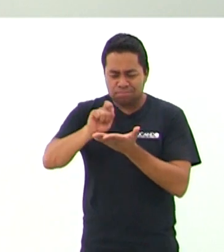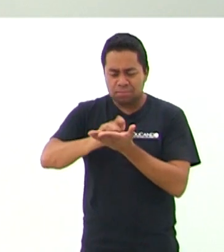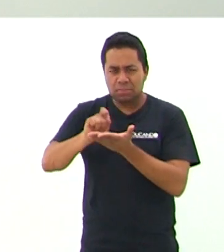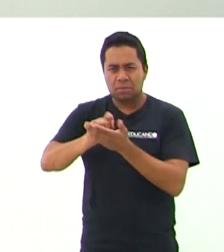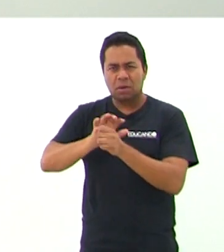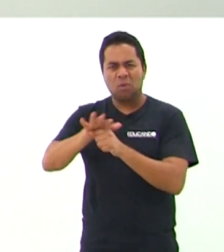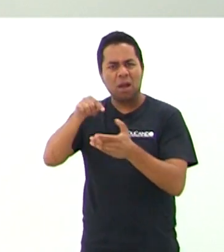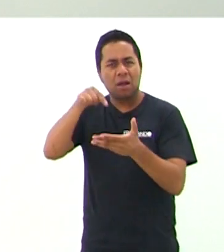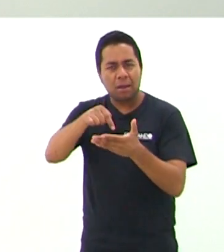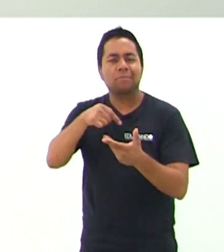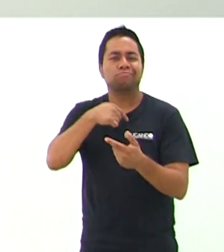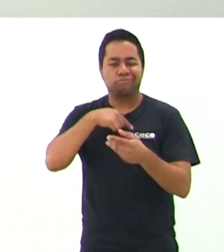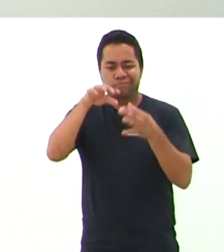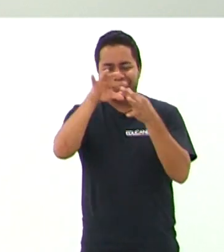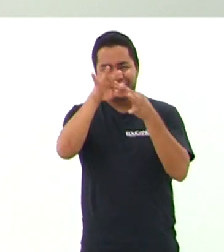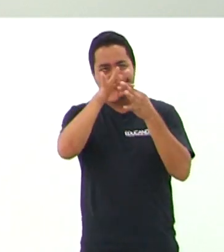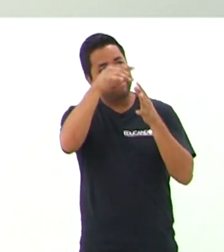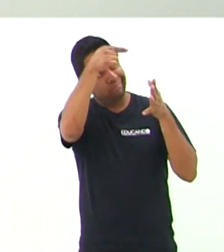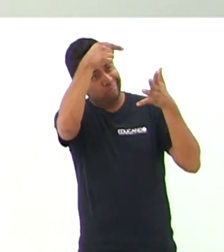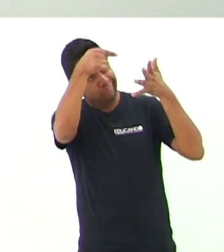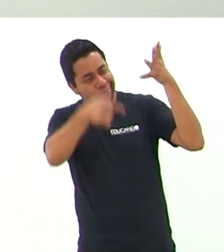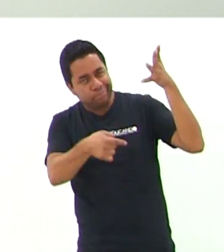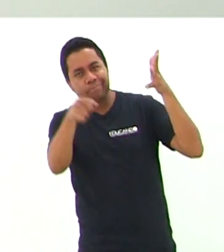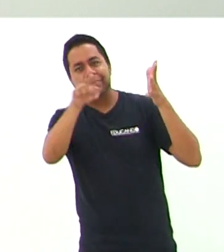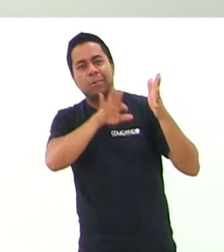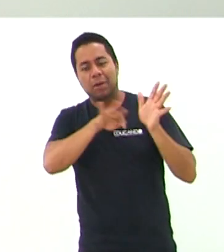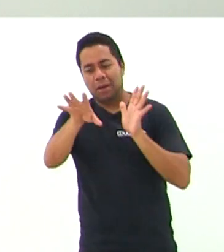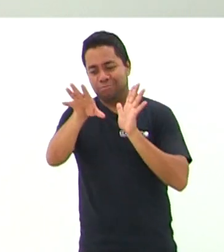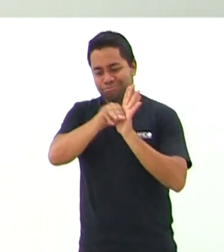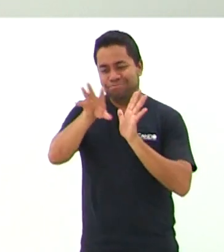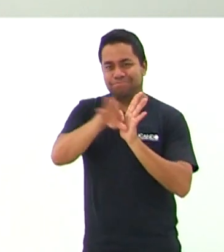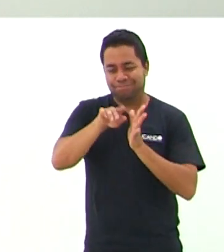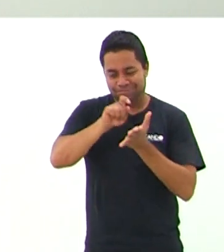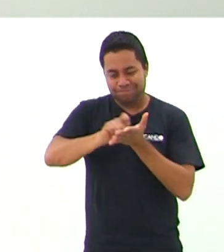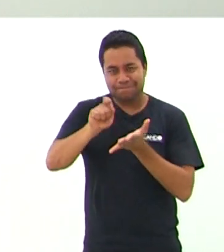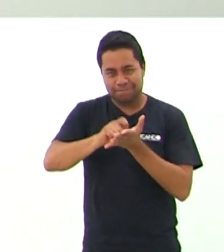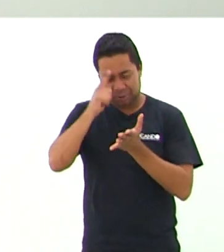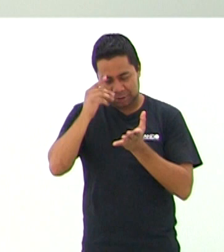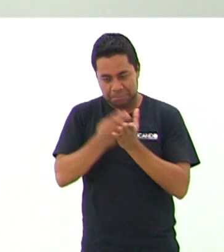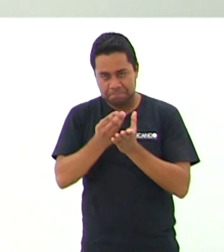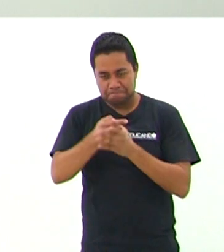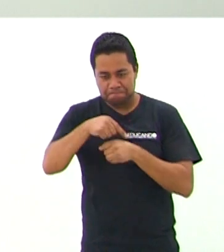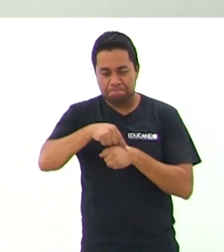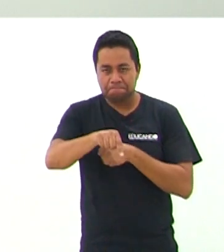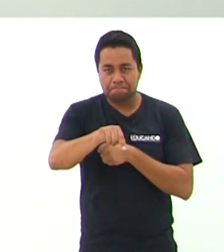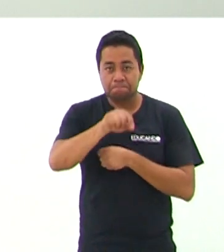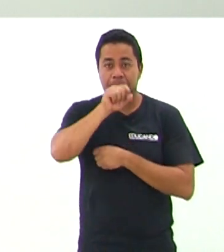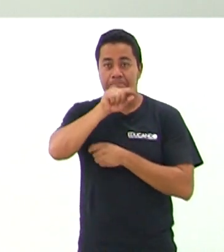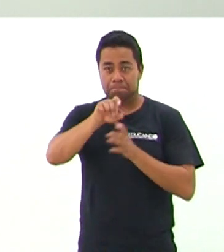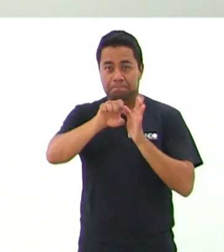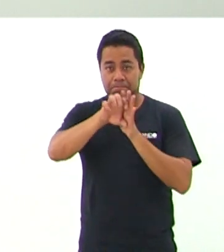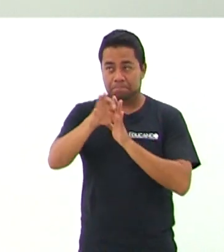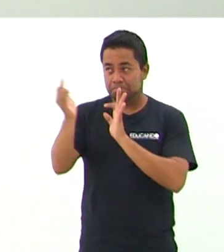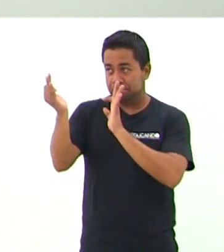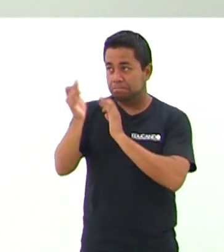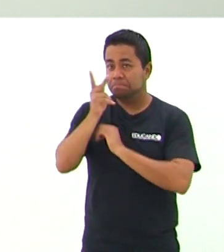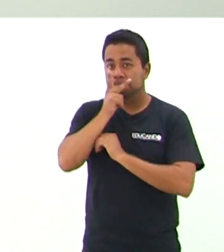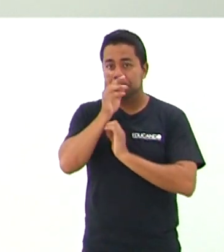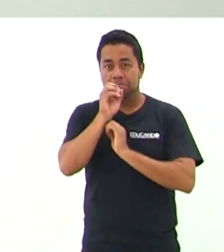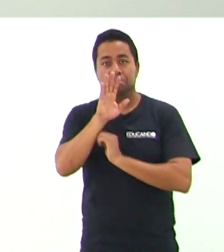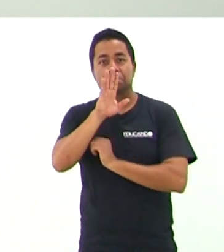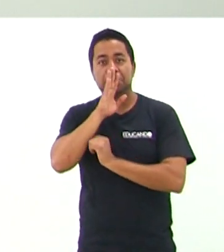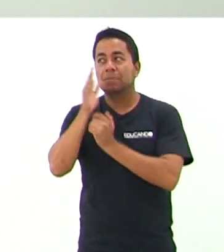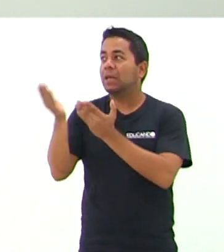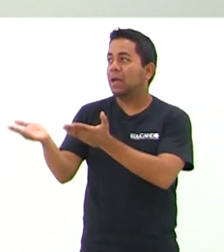la información que vamos a estar trabajando a lo largo de todos estos minutos. También, si estás cerca papá o